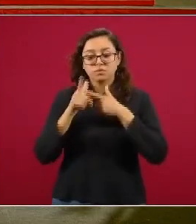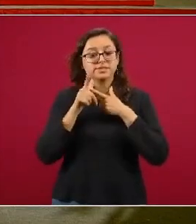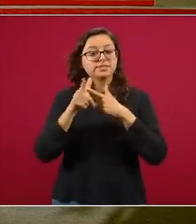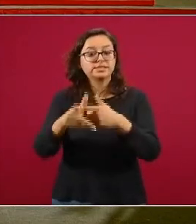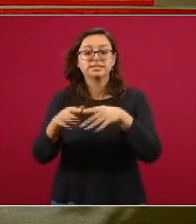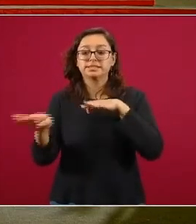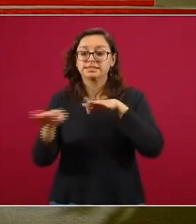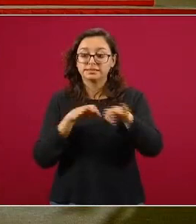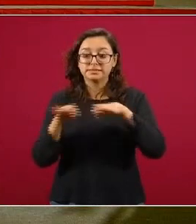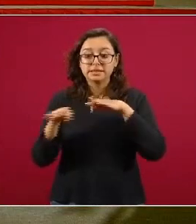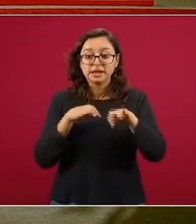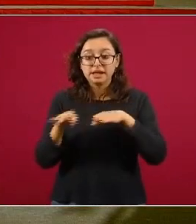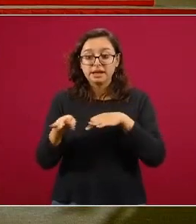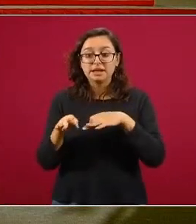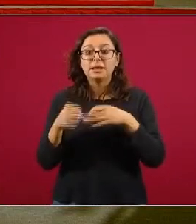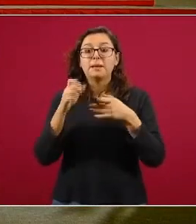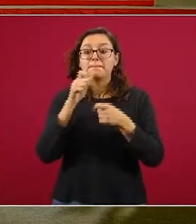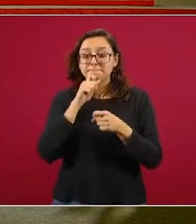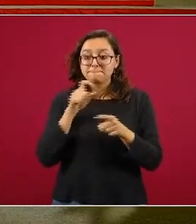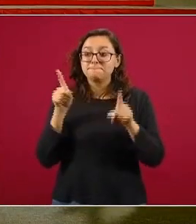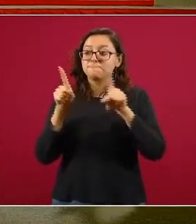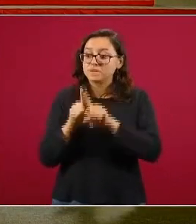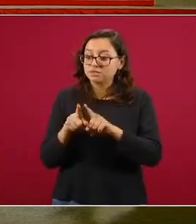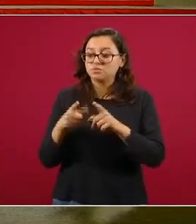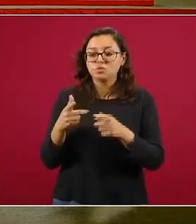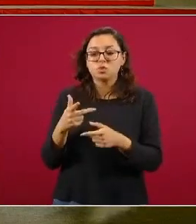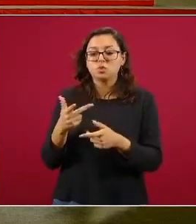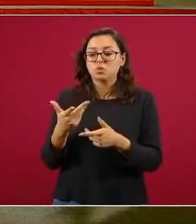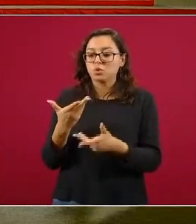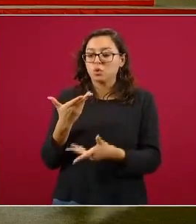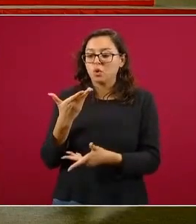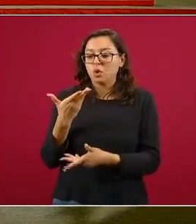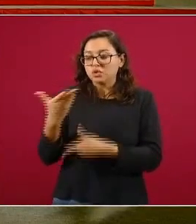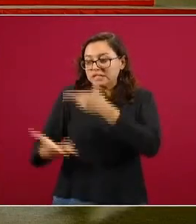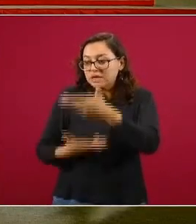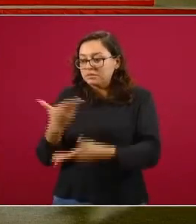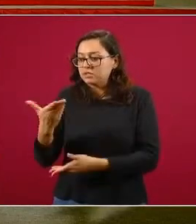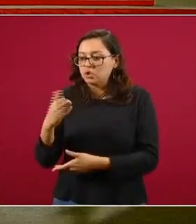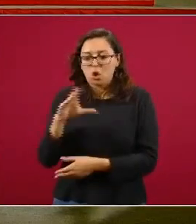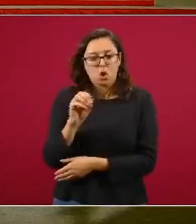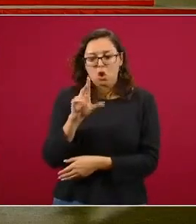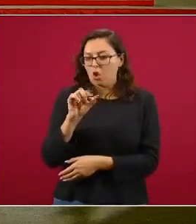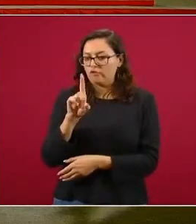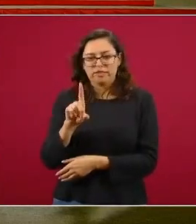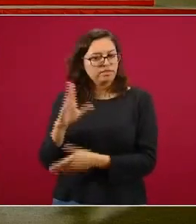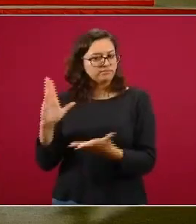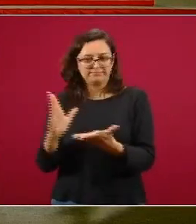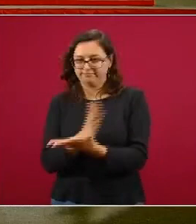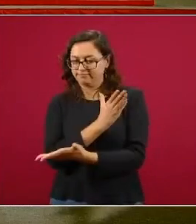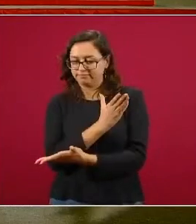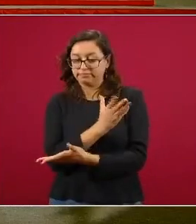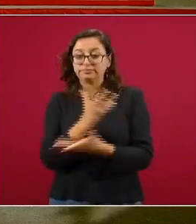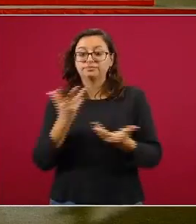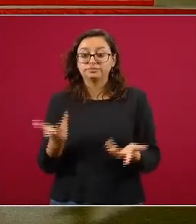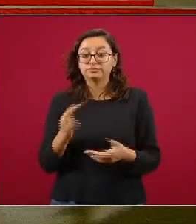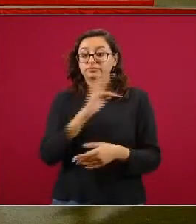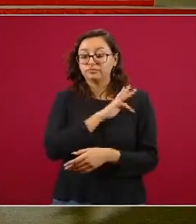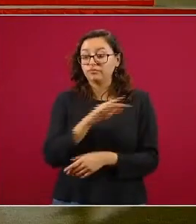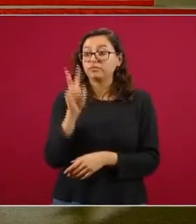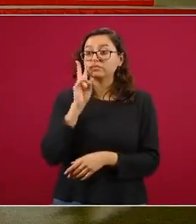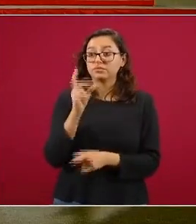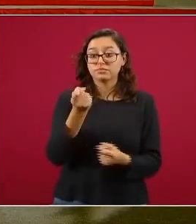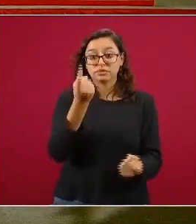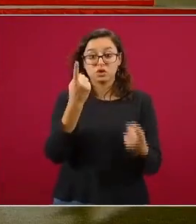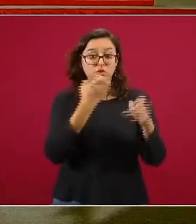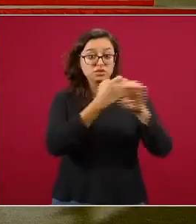operaciones y recuperación de los servicios no COVID. Como pueden ver, las entidades federativas que ya tienen muy baja